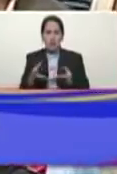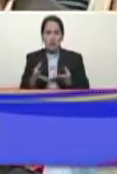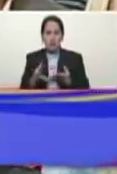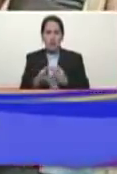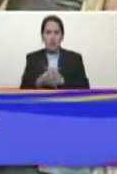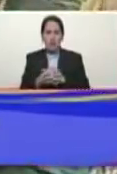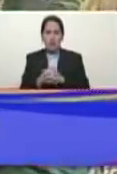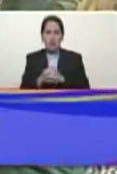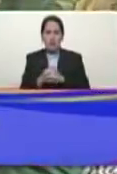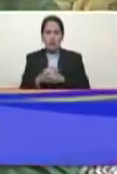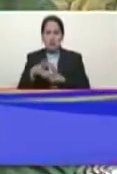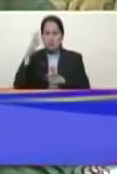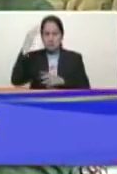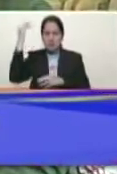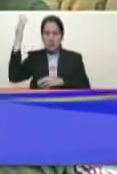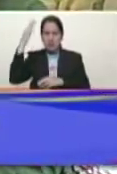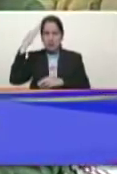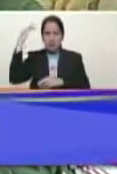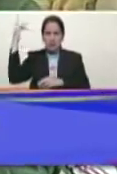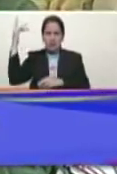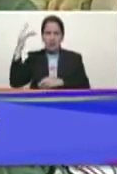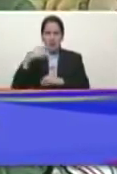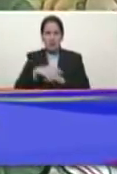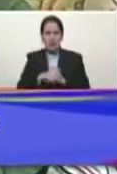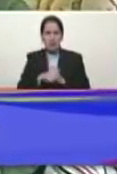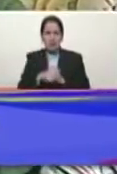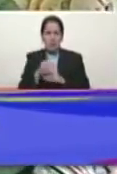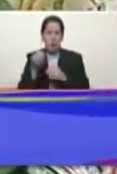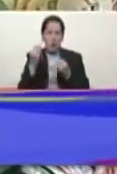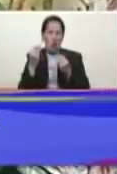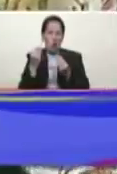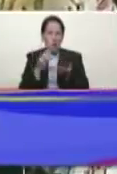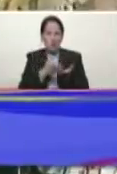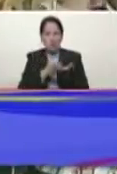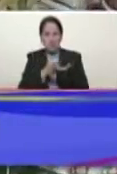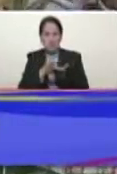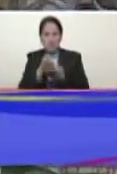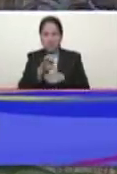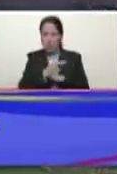¿Ustedes se imaginarían cómo dirigirían ellos nuestro